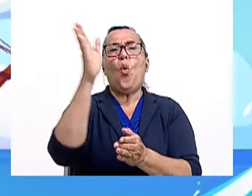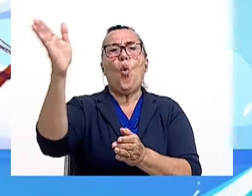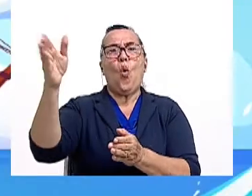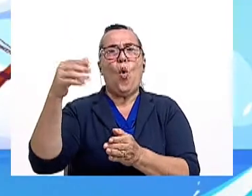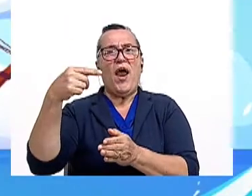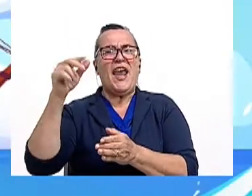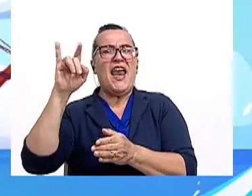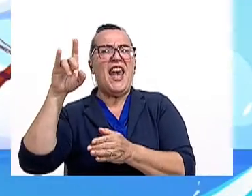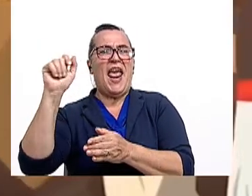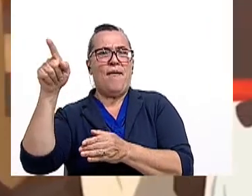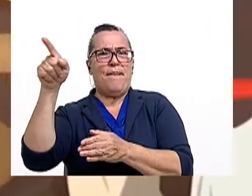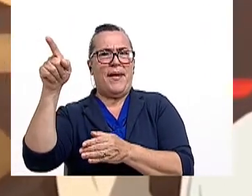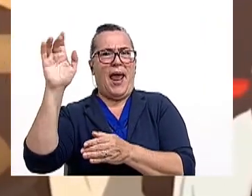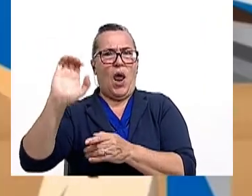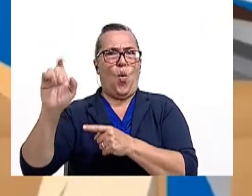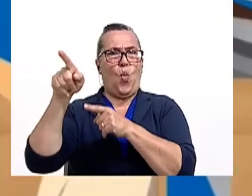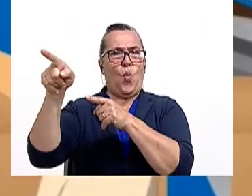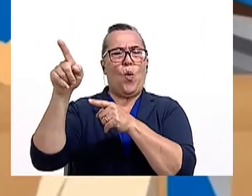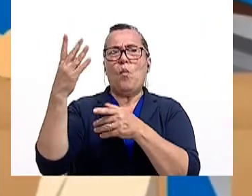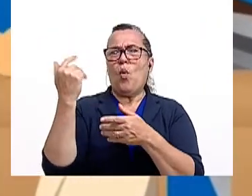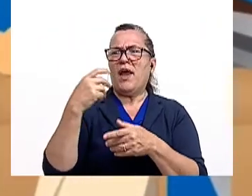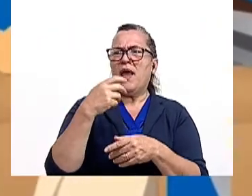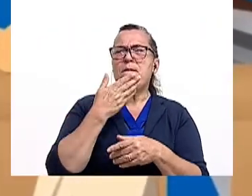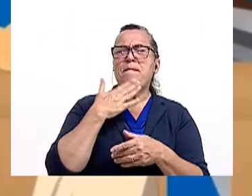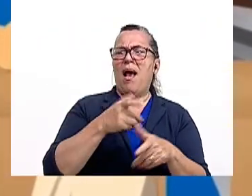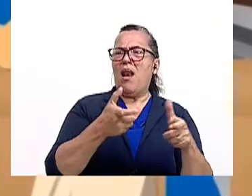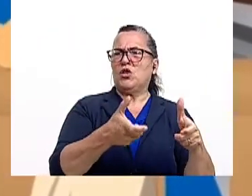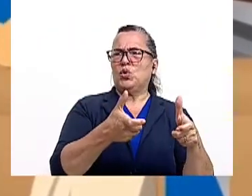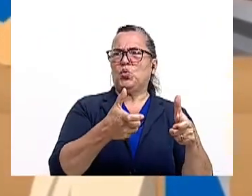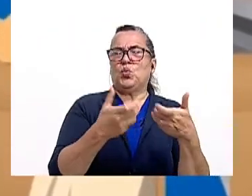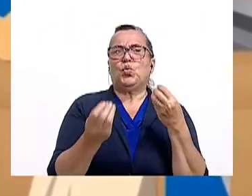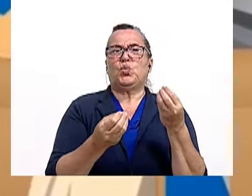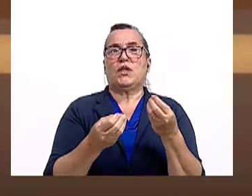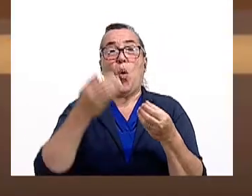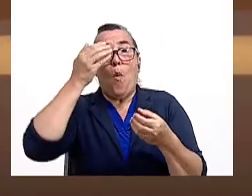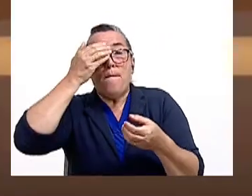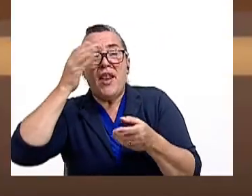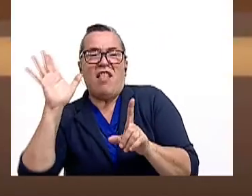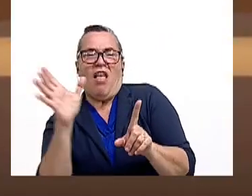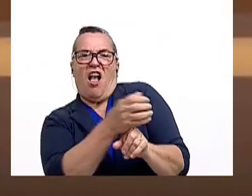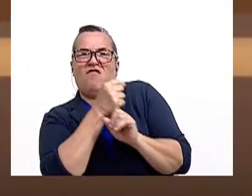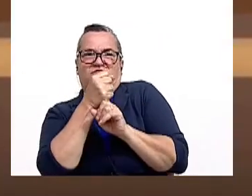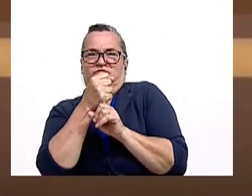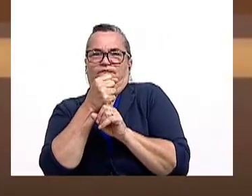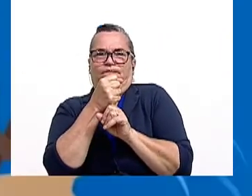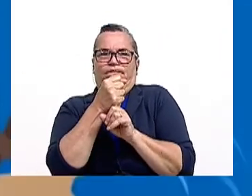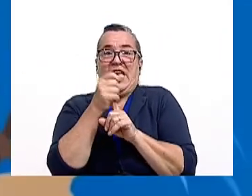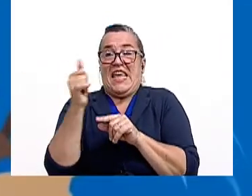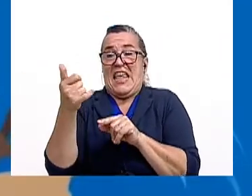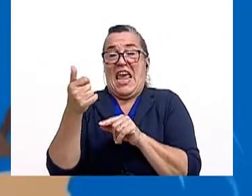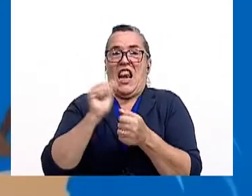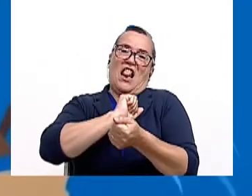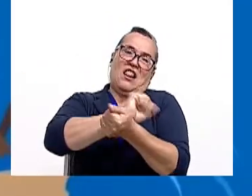mala suerte. ¿Por qué? Porque un pirata los atrapa y lo convierte en un esclavo.